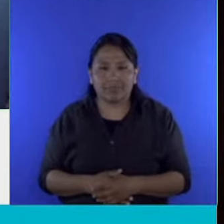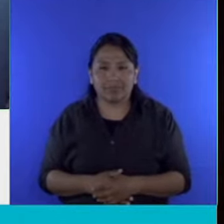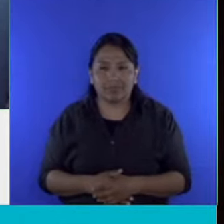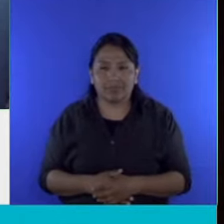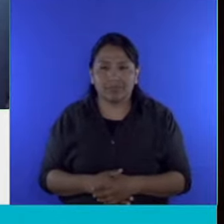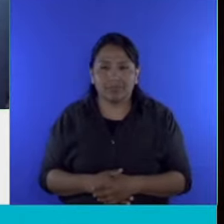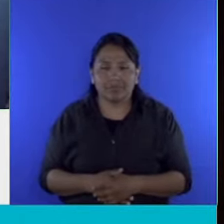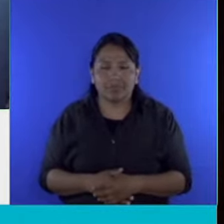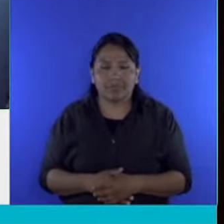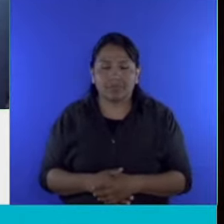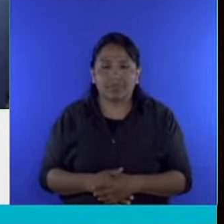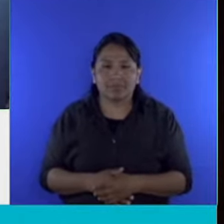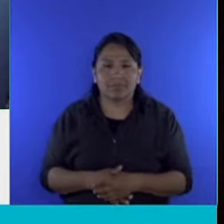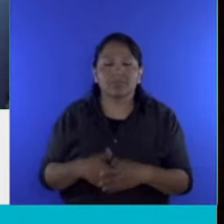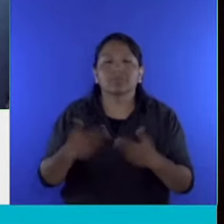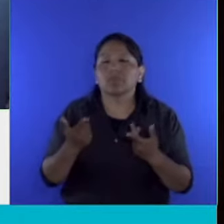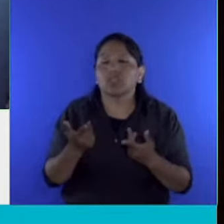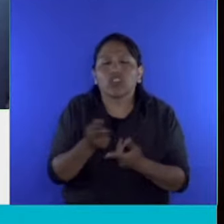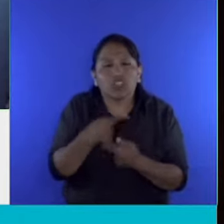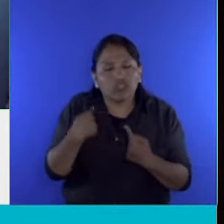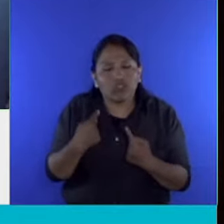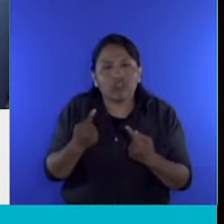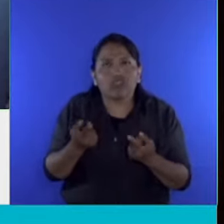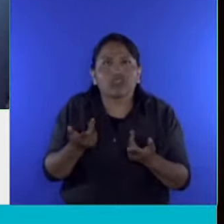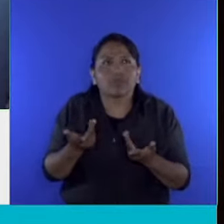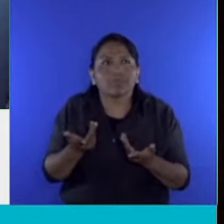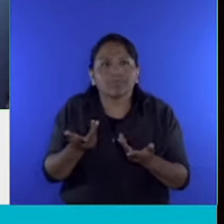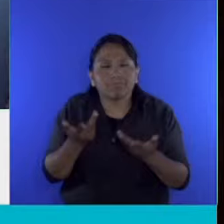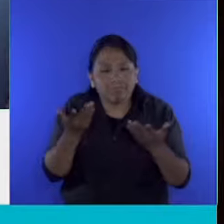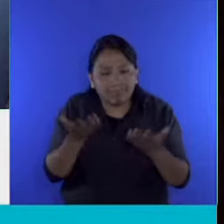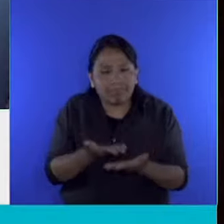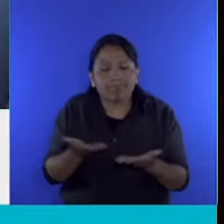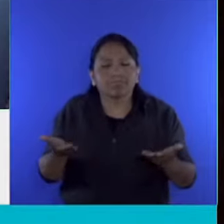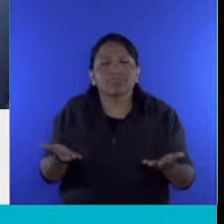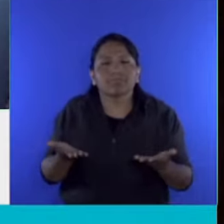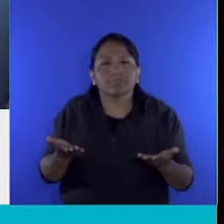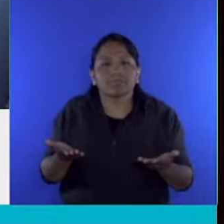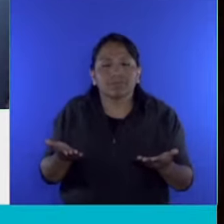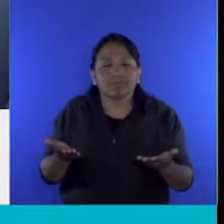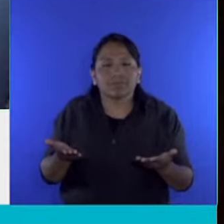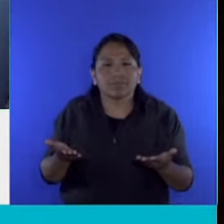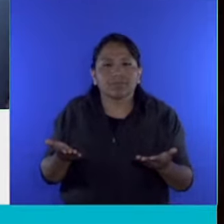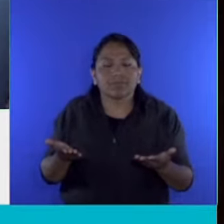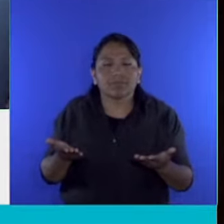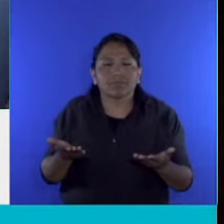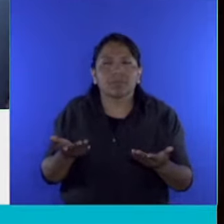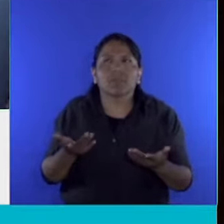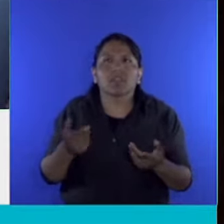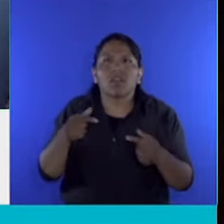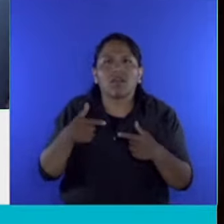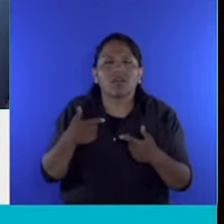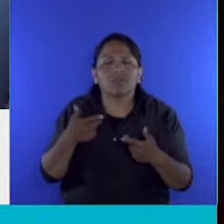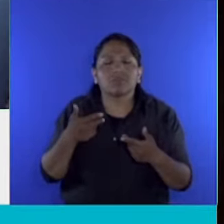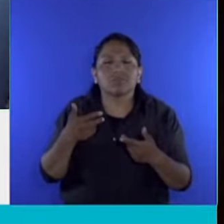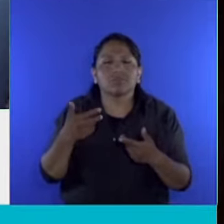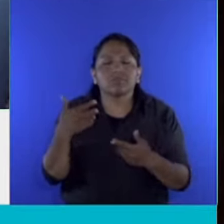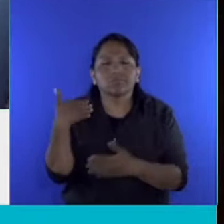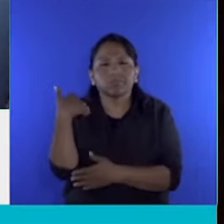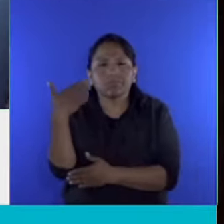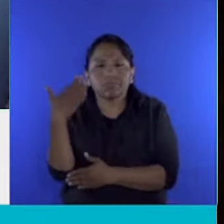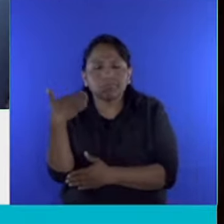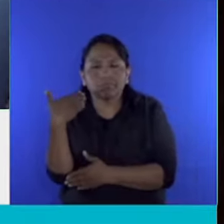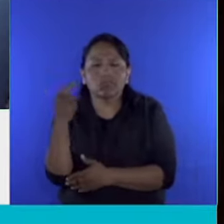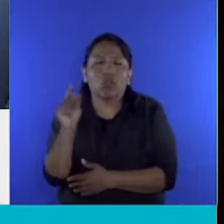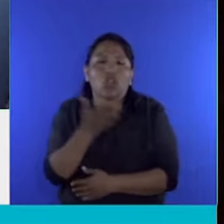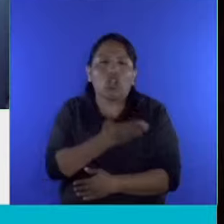modificaciones lo que tenemos lo que nos encontramos Ahora es con un discurso por parte